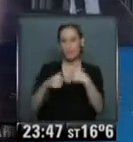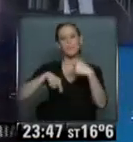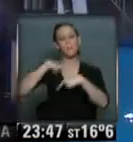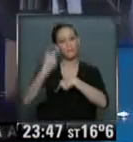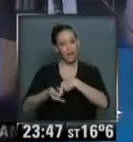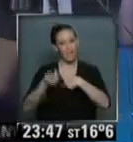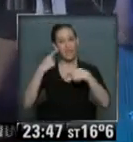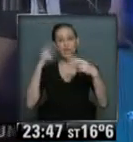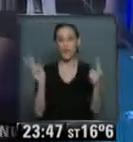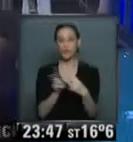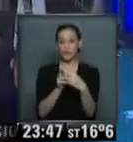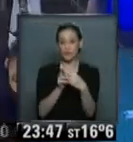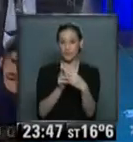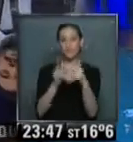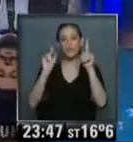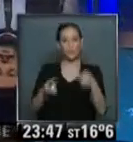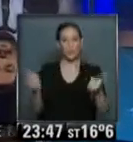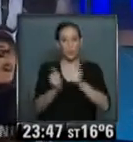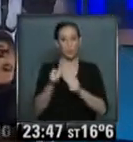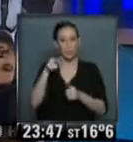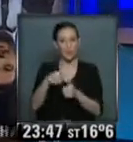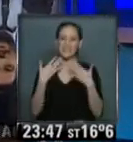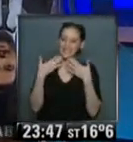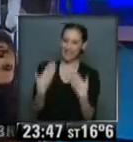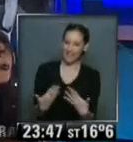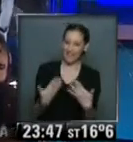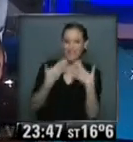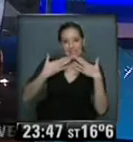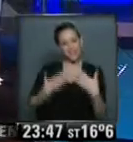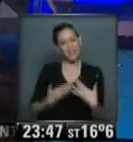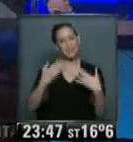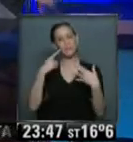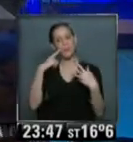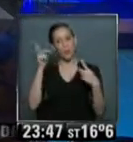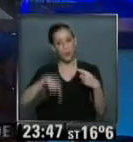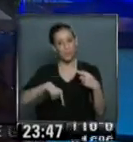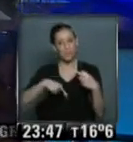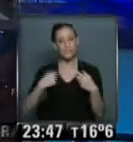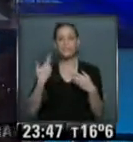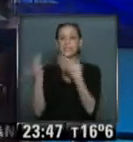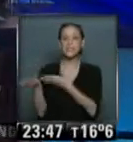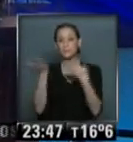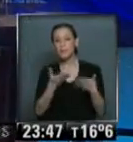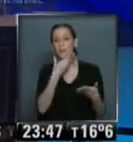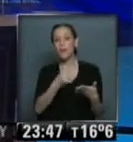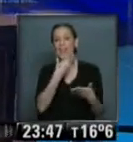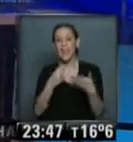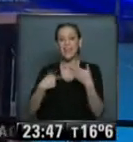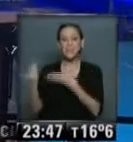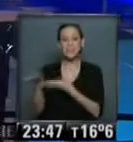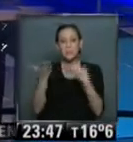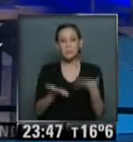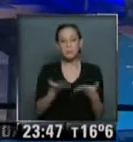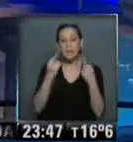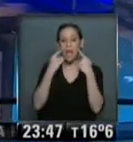nos encontramos también con ustedes. Gracias por estar con nosotros. Y como nos invitó aquí el señor Magnani, nos vamos viendo